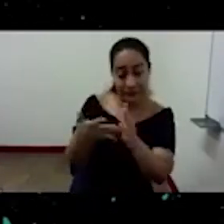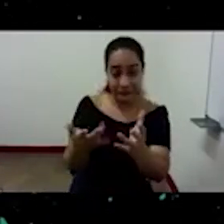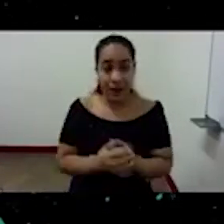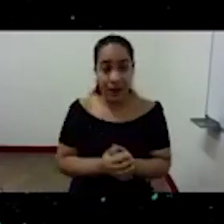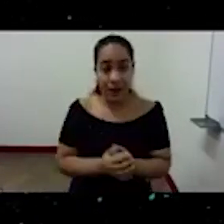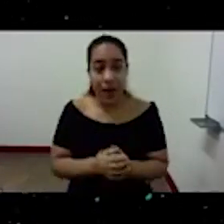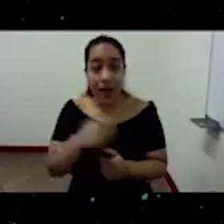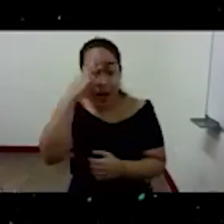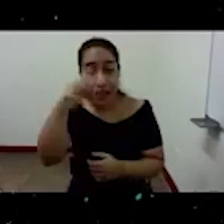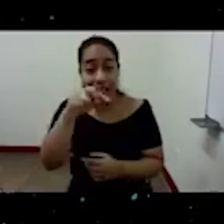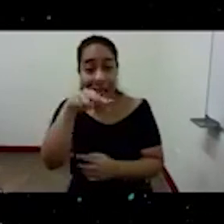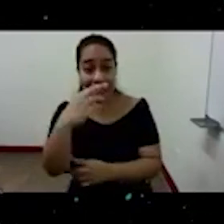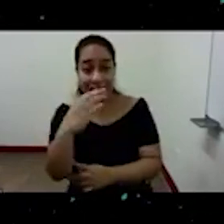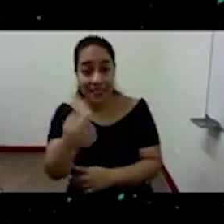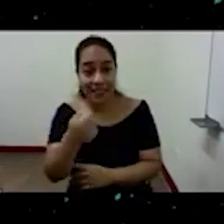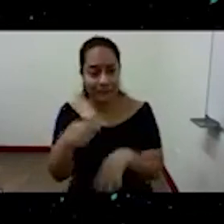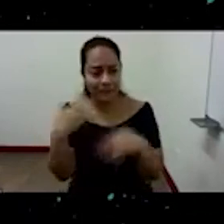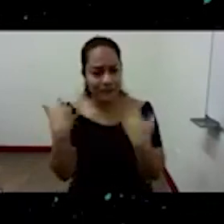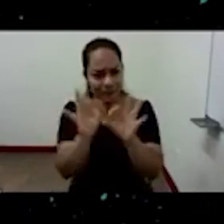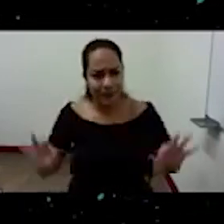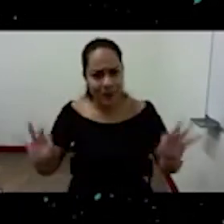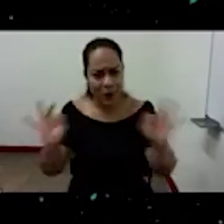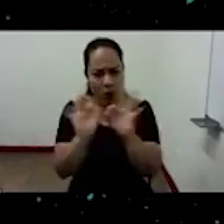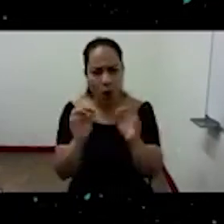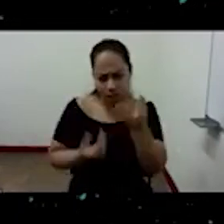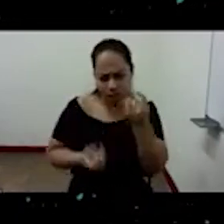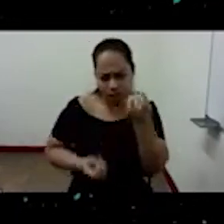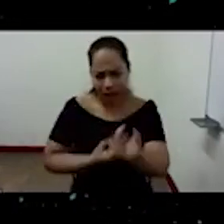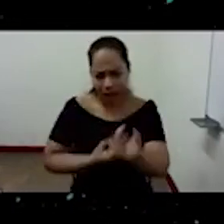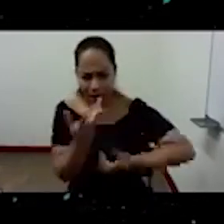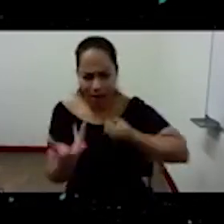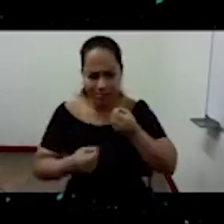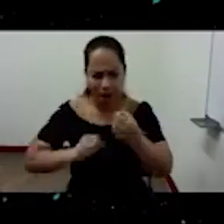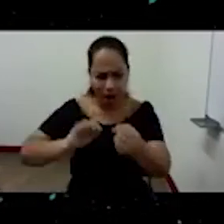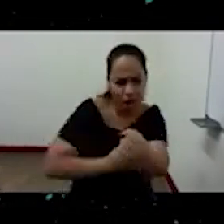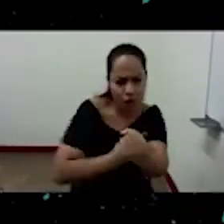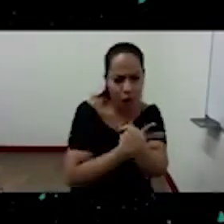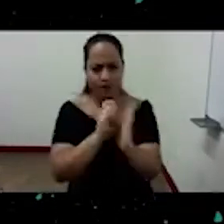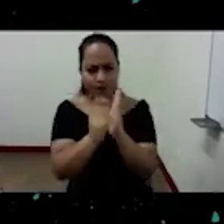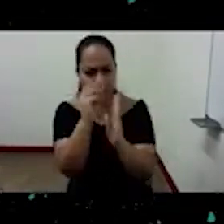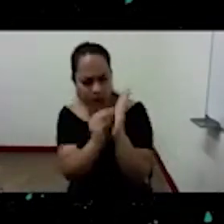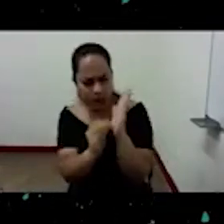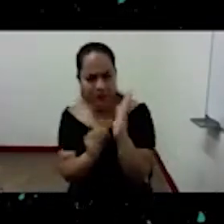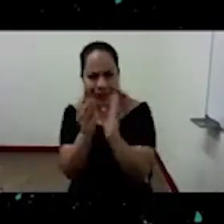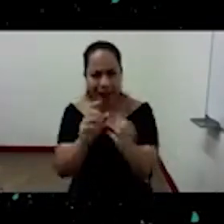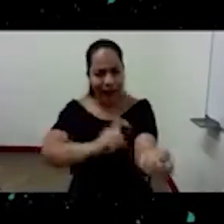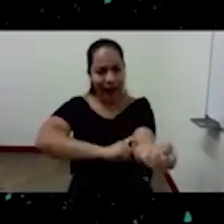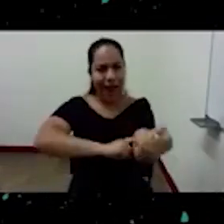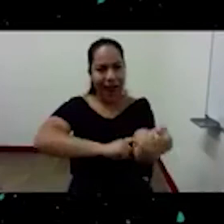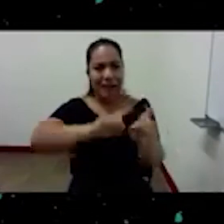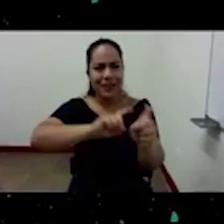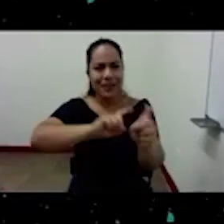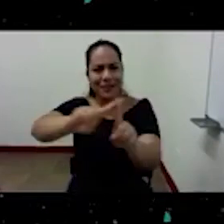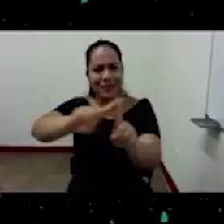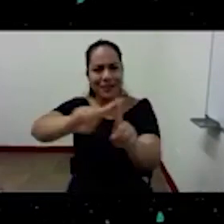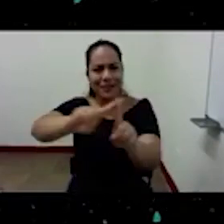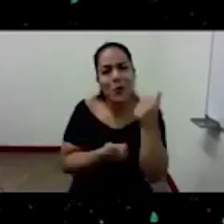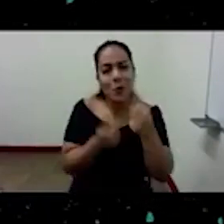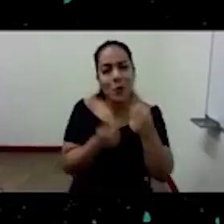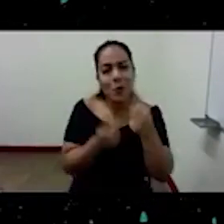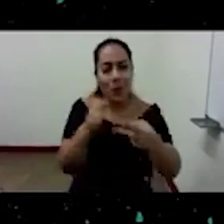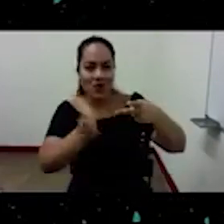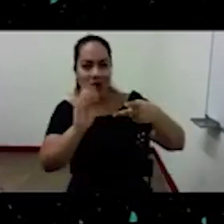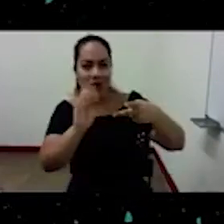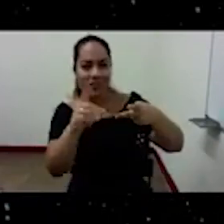Nietzsche adjudica la potencia de la creación poética al carácter insondable de lo dionisíaco, una fuerza